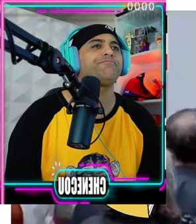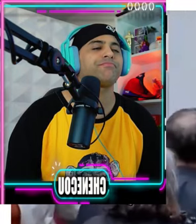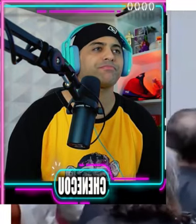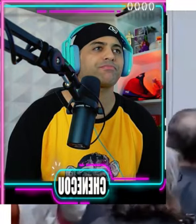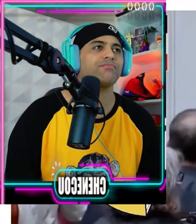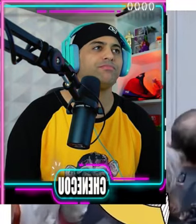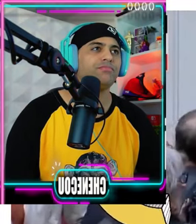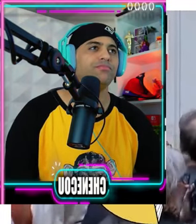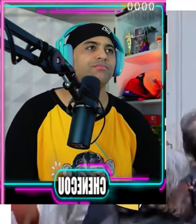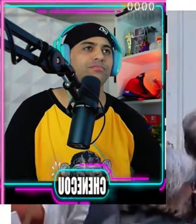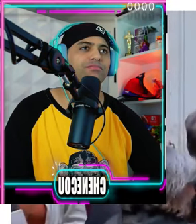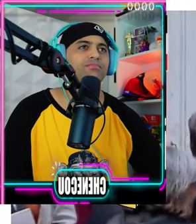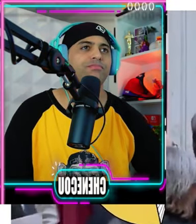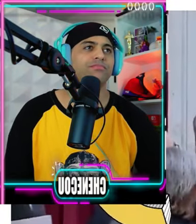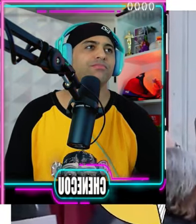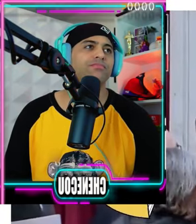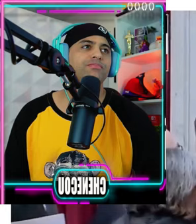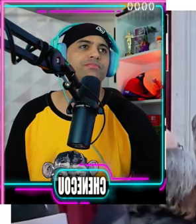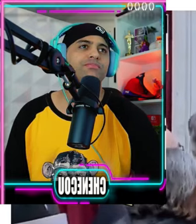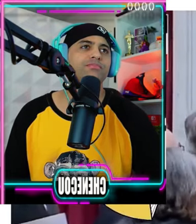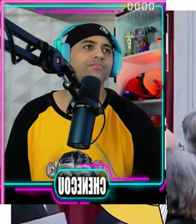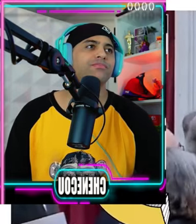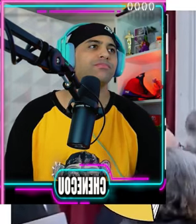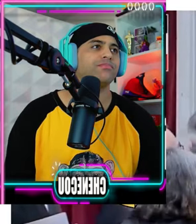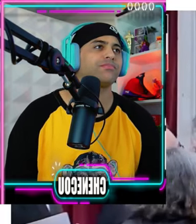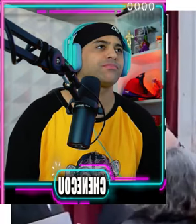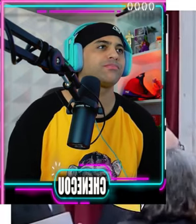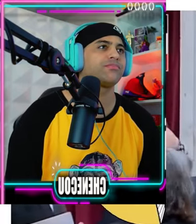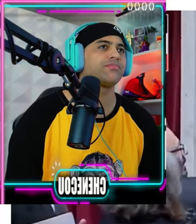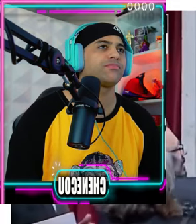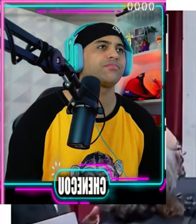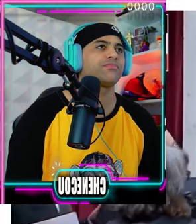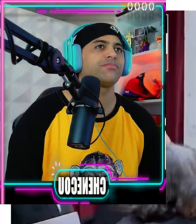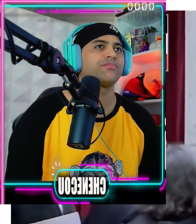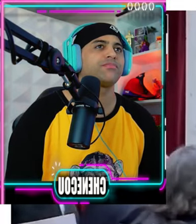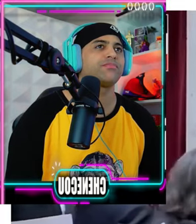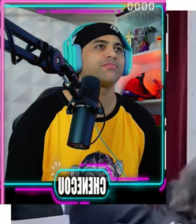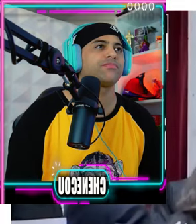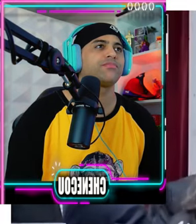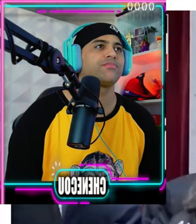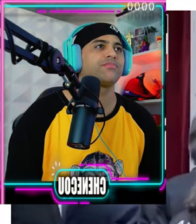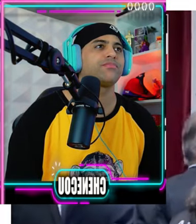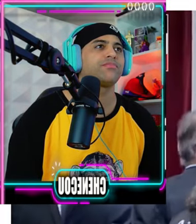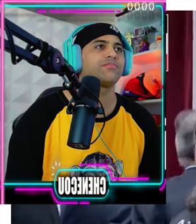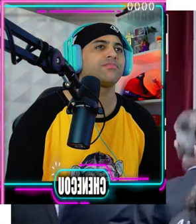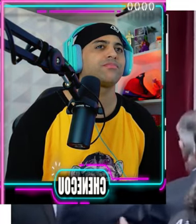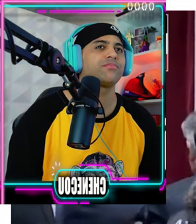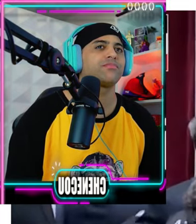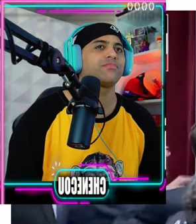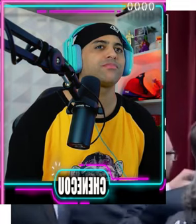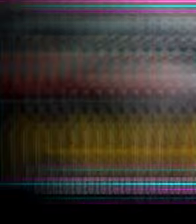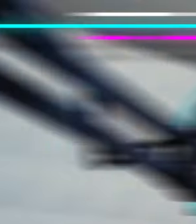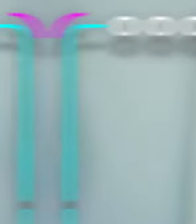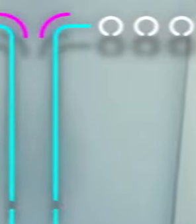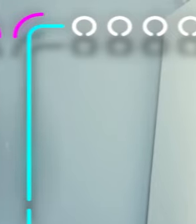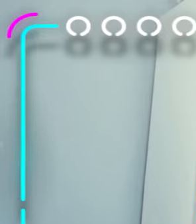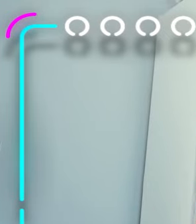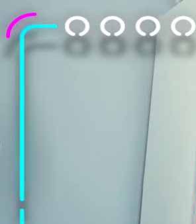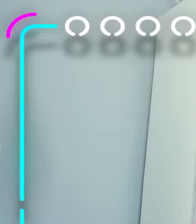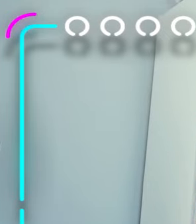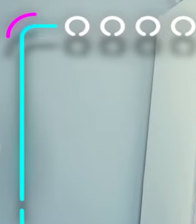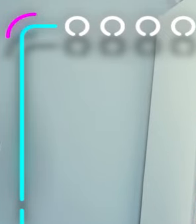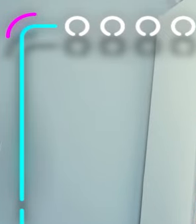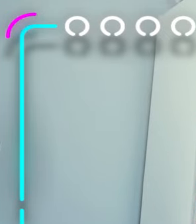que ahora mismo está siendo fuertemente saludada, a donde... Ahí está el Sago, ¿no? ¿O no? Sí. De verdad que